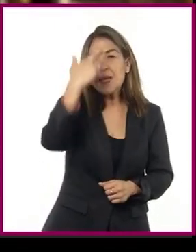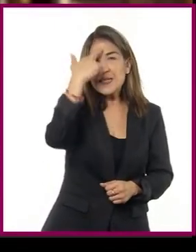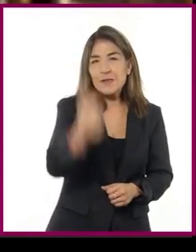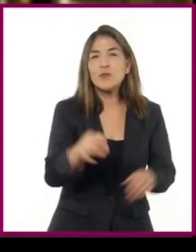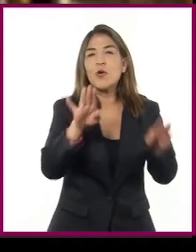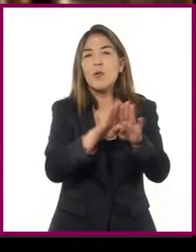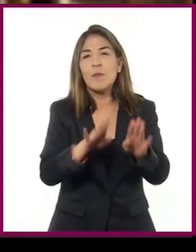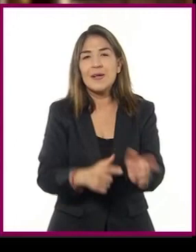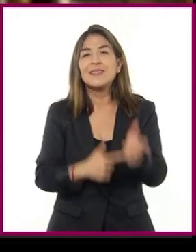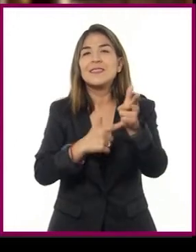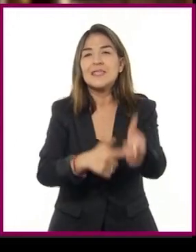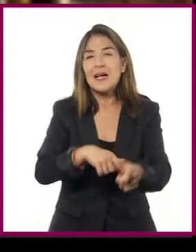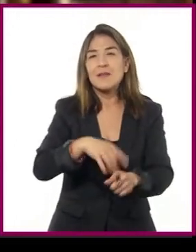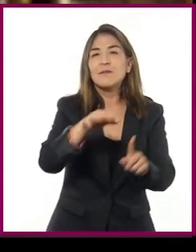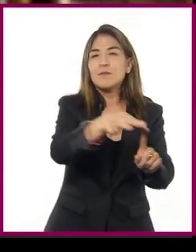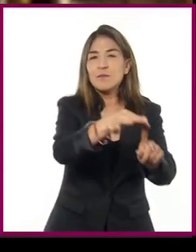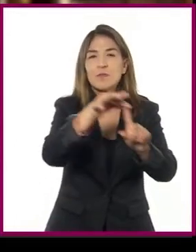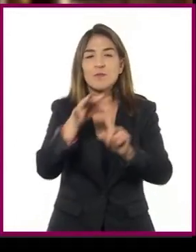para obtener,